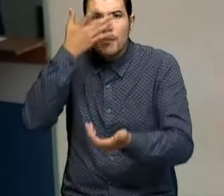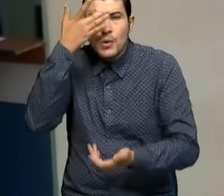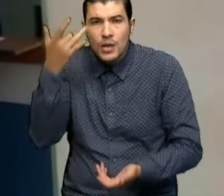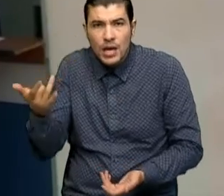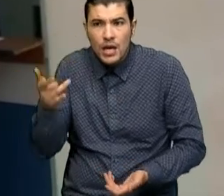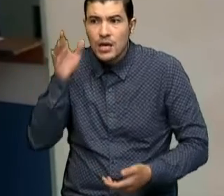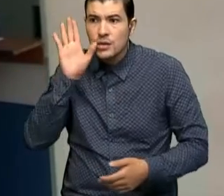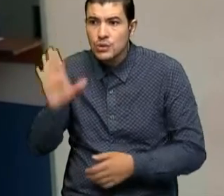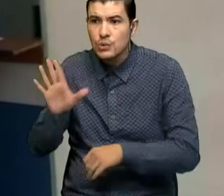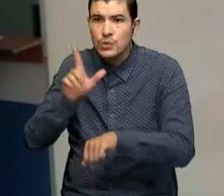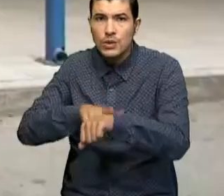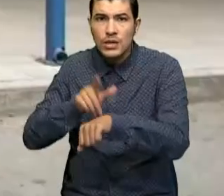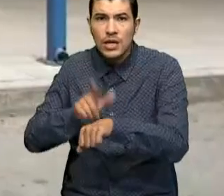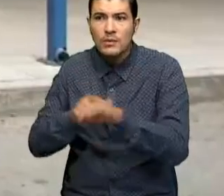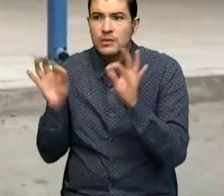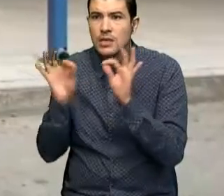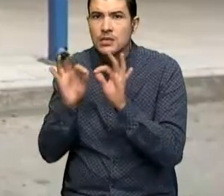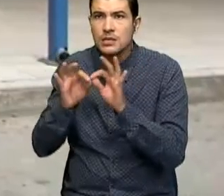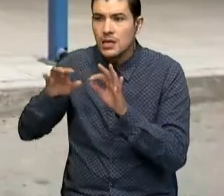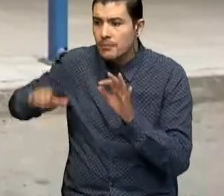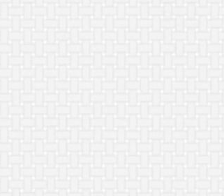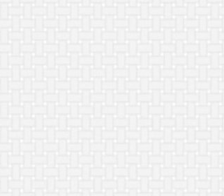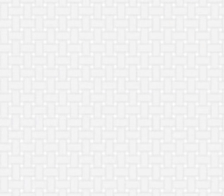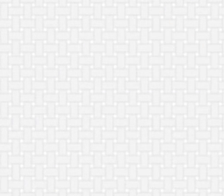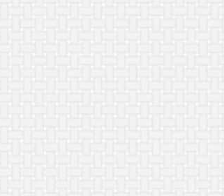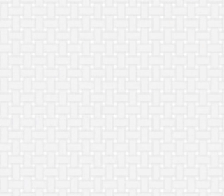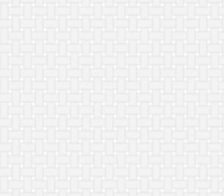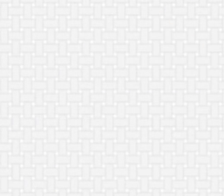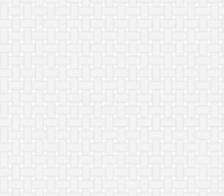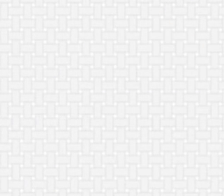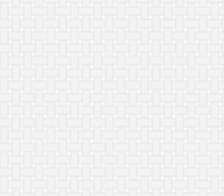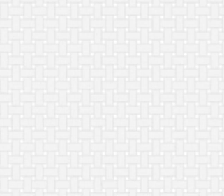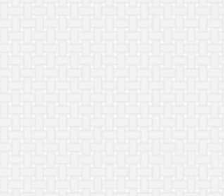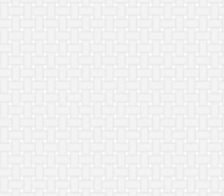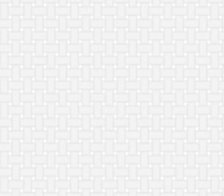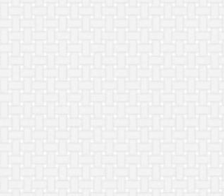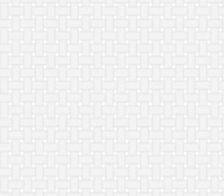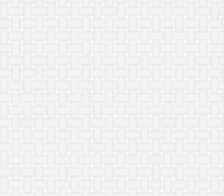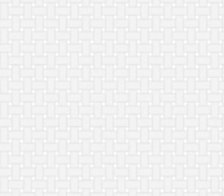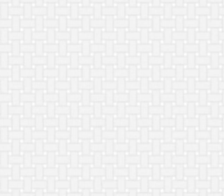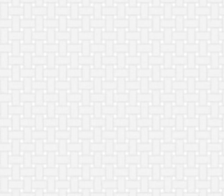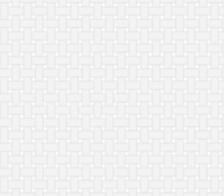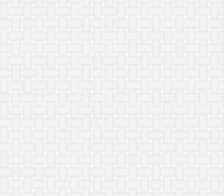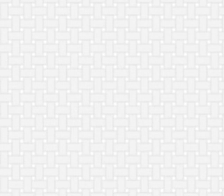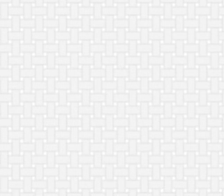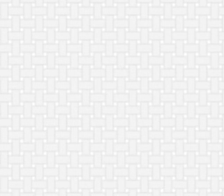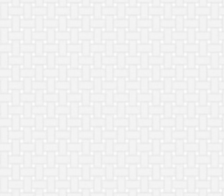que los tiempos sencillamente irán a pasar. Canaltro.com